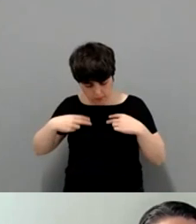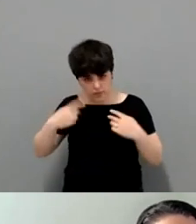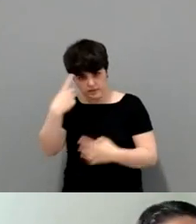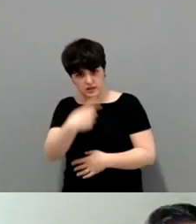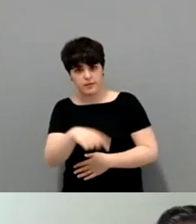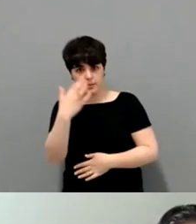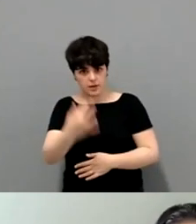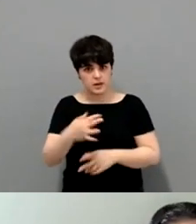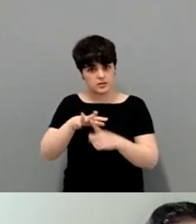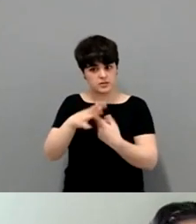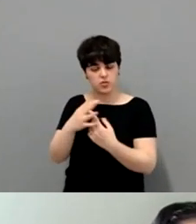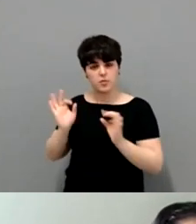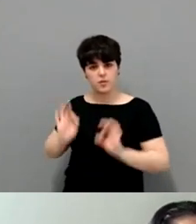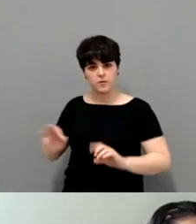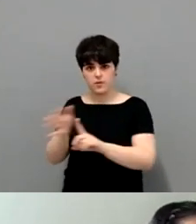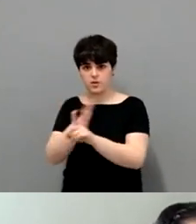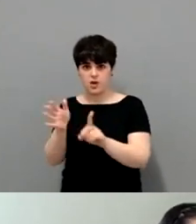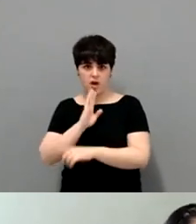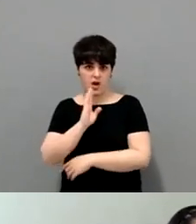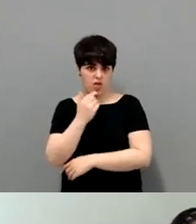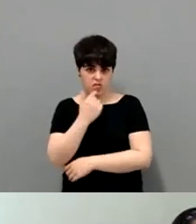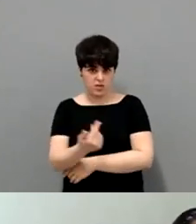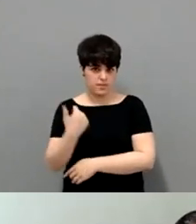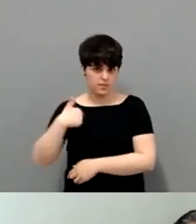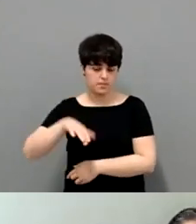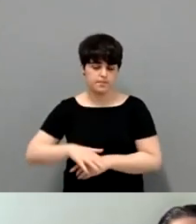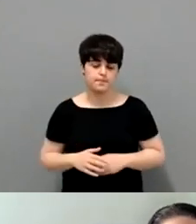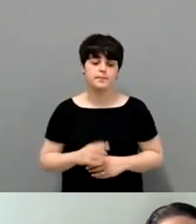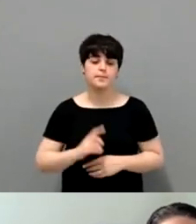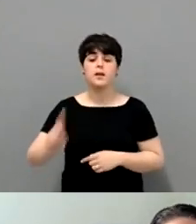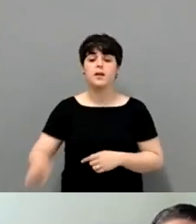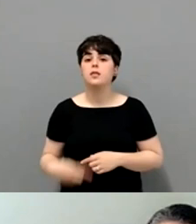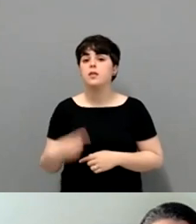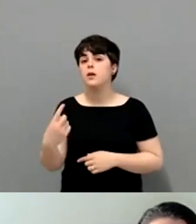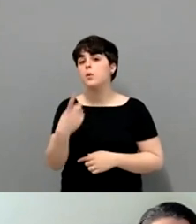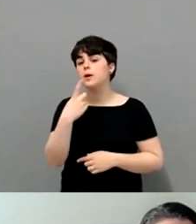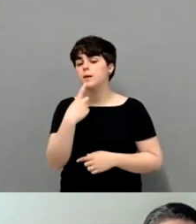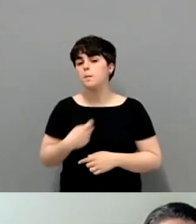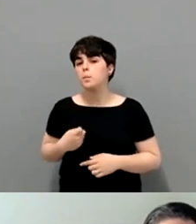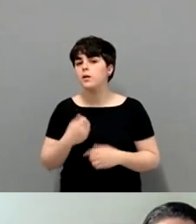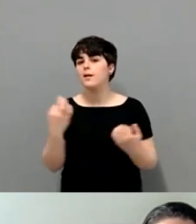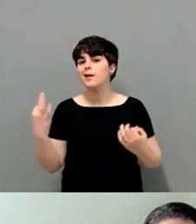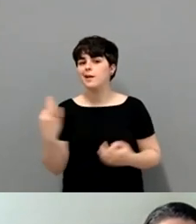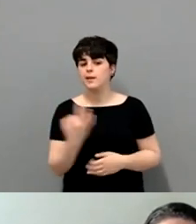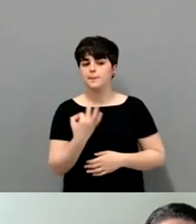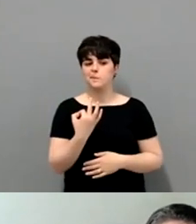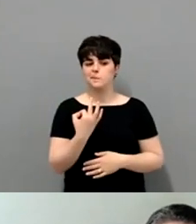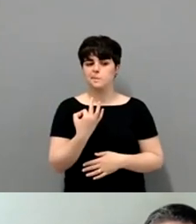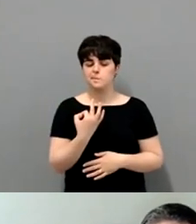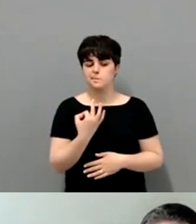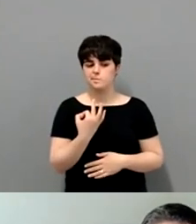el caso de la violencia, esto que os indico. Y luego Rosa nos dice también